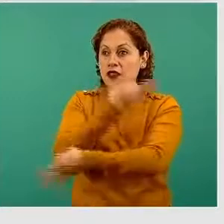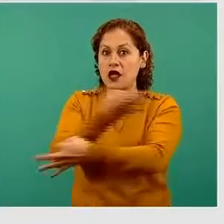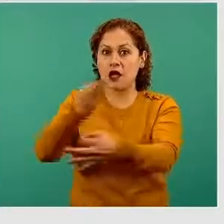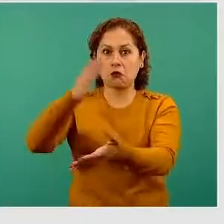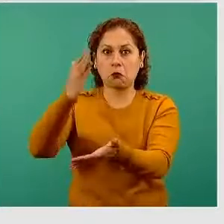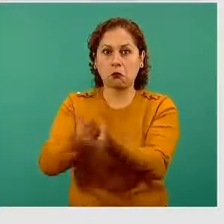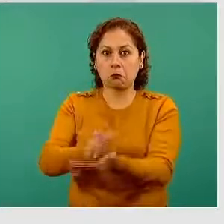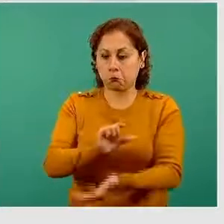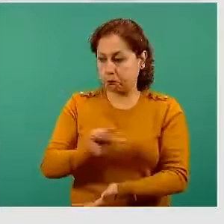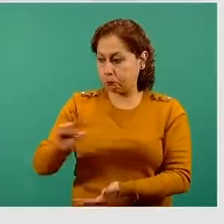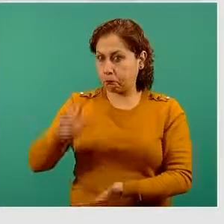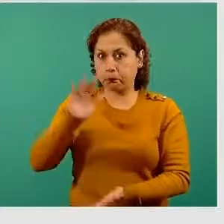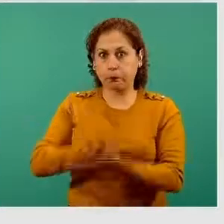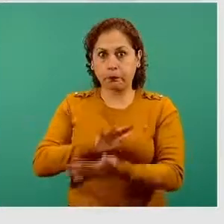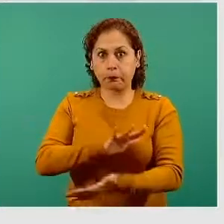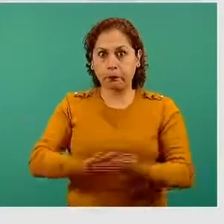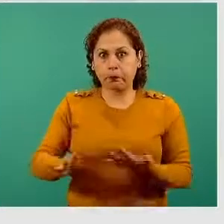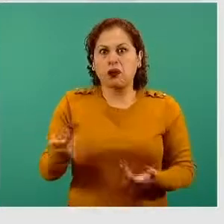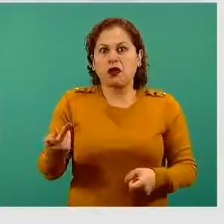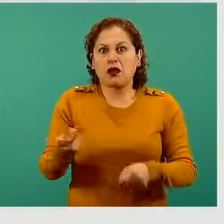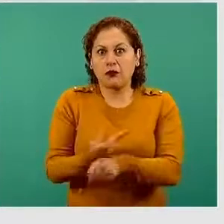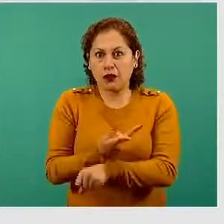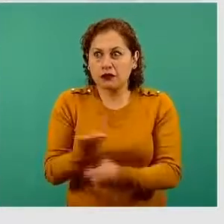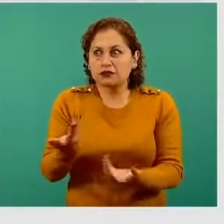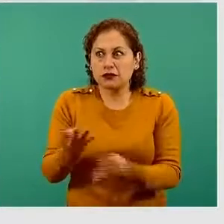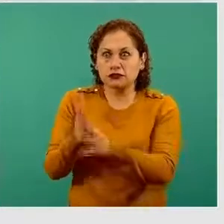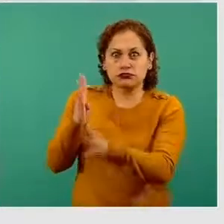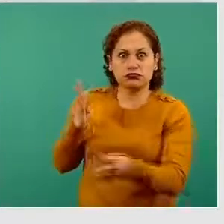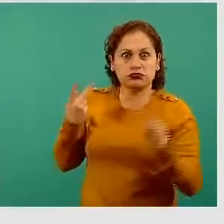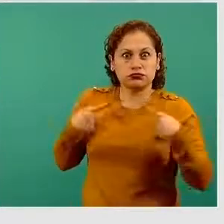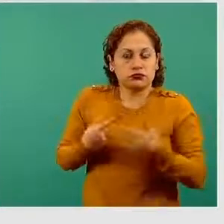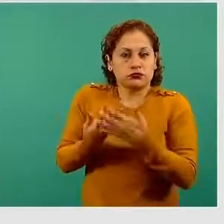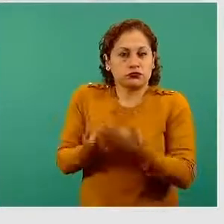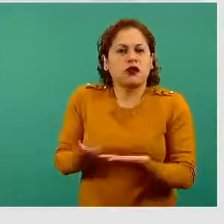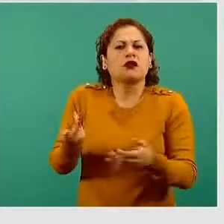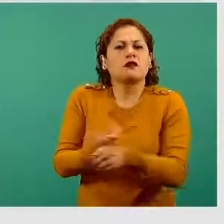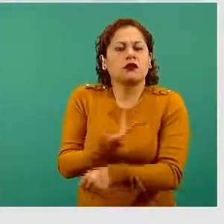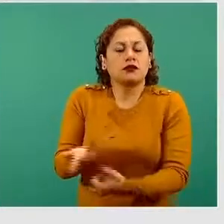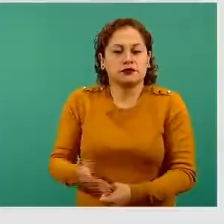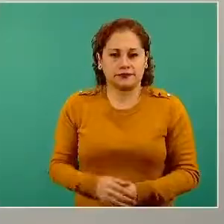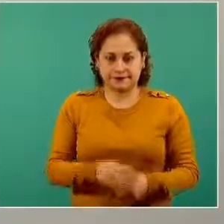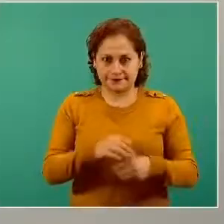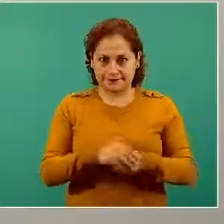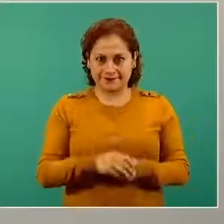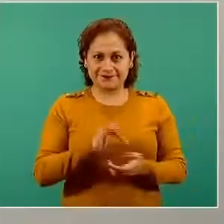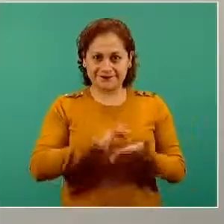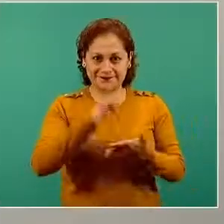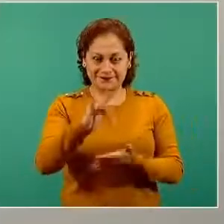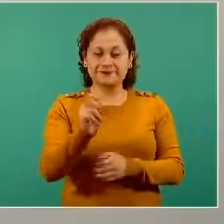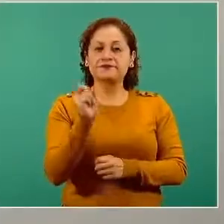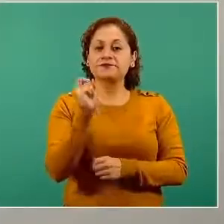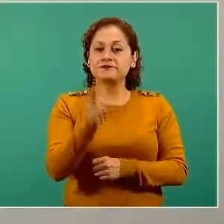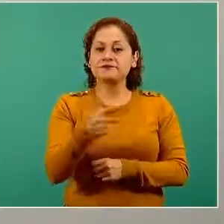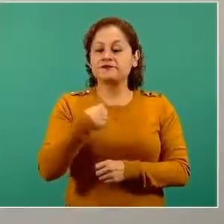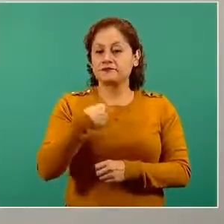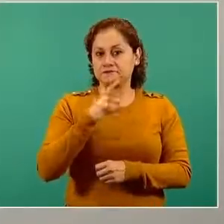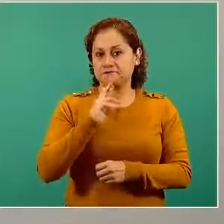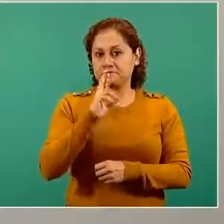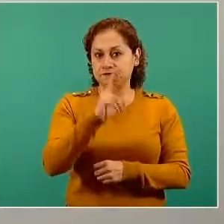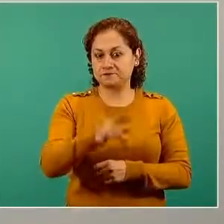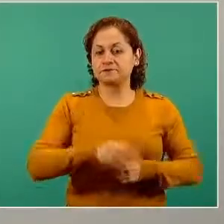gracias. Muchas gracias, muy amable. En el tema precisamente y dando seguimiento a los